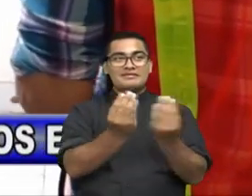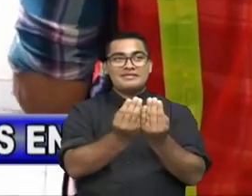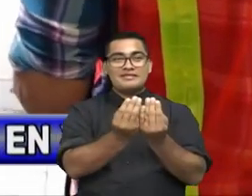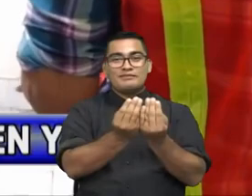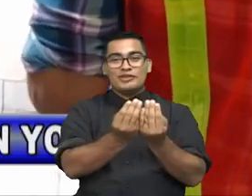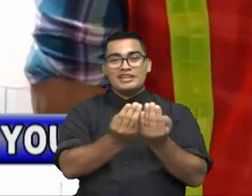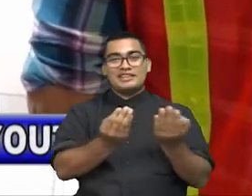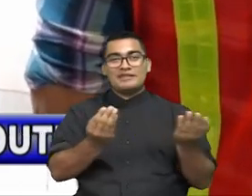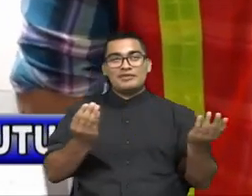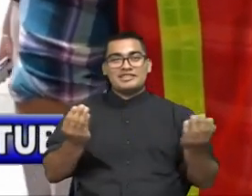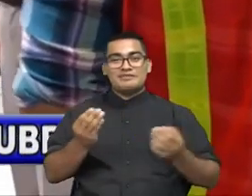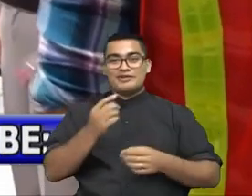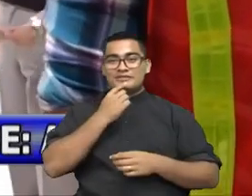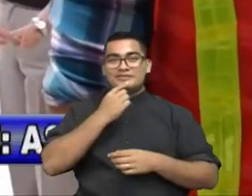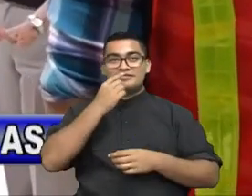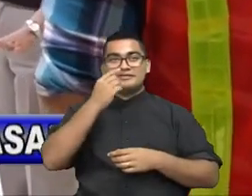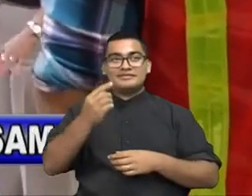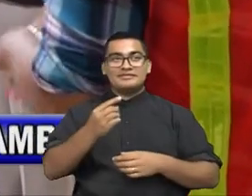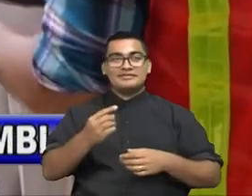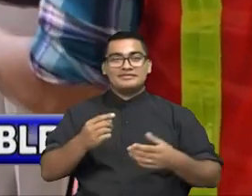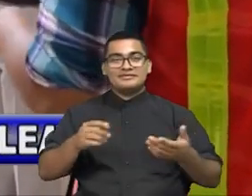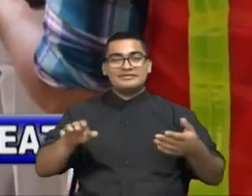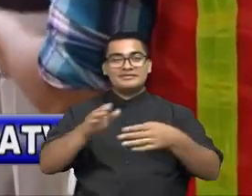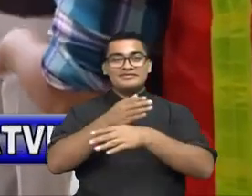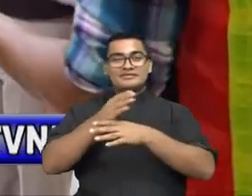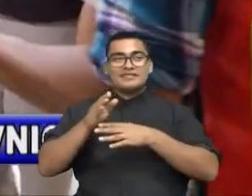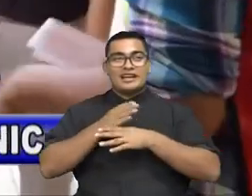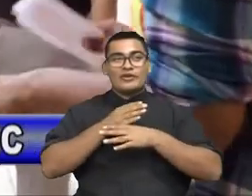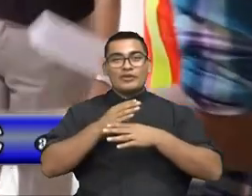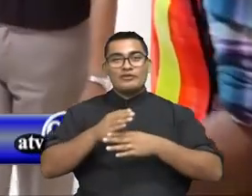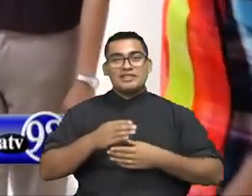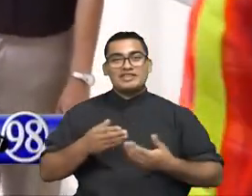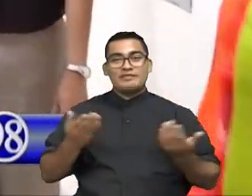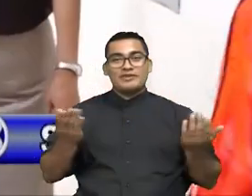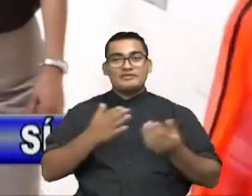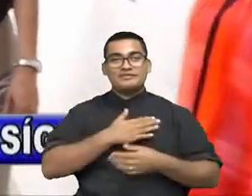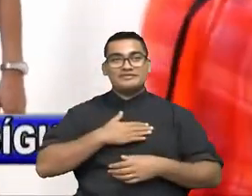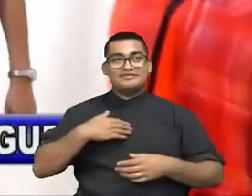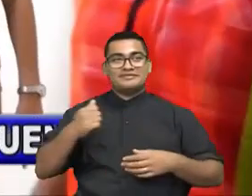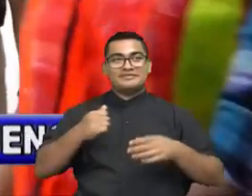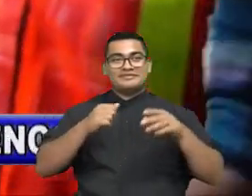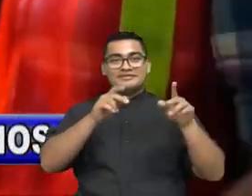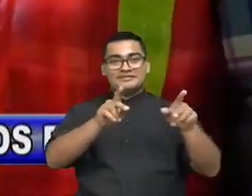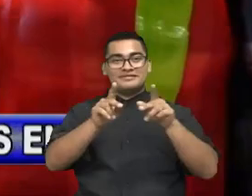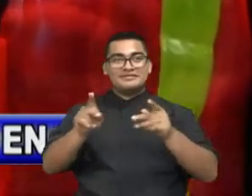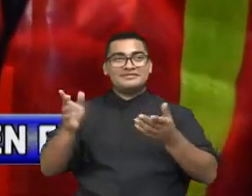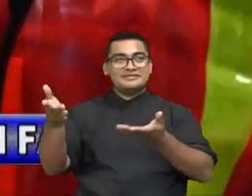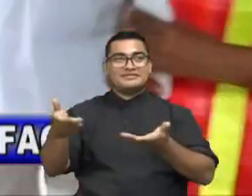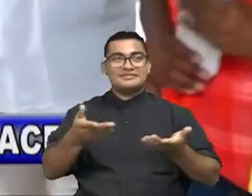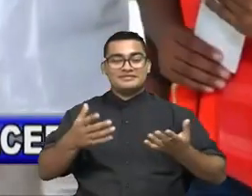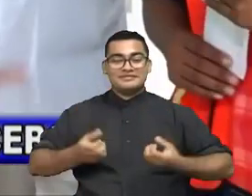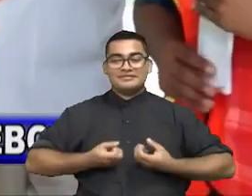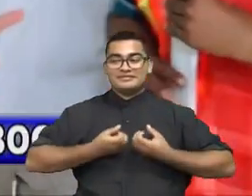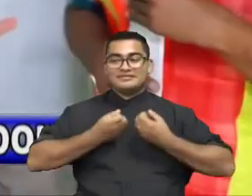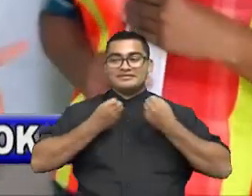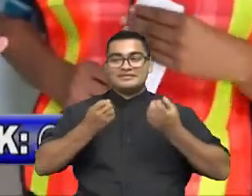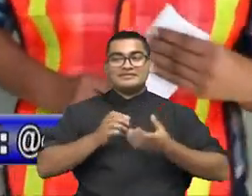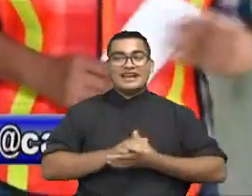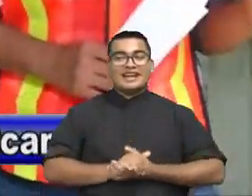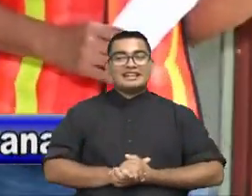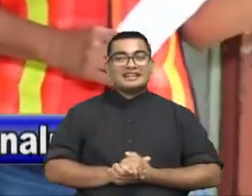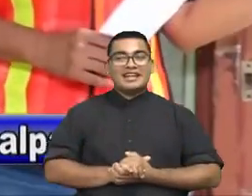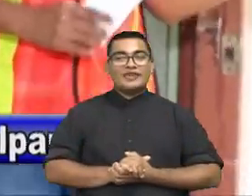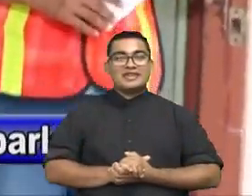examinación, lámparas de cuello de cisne para revisar mejor a los pacientes, sobre todo para la atención del cáncer, un equipo